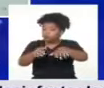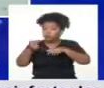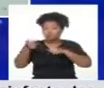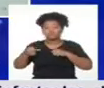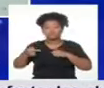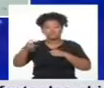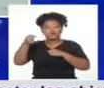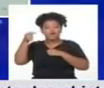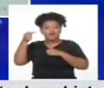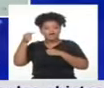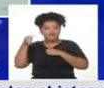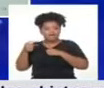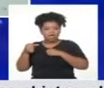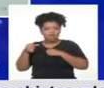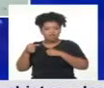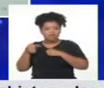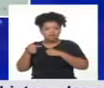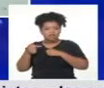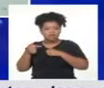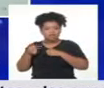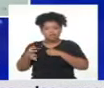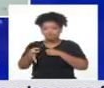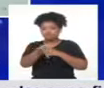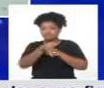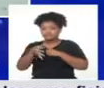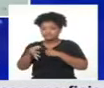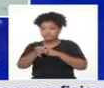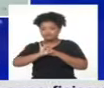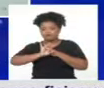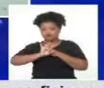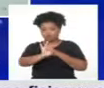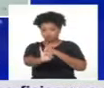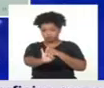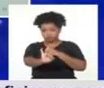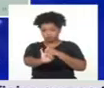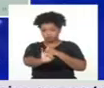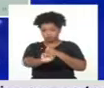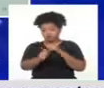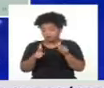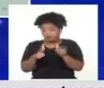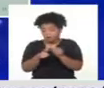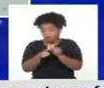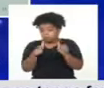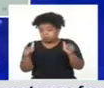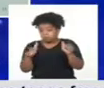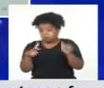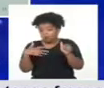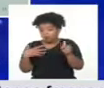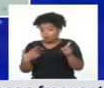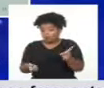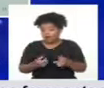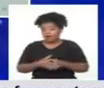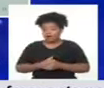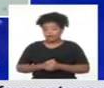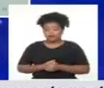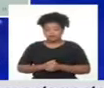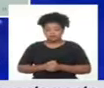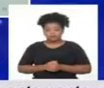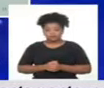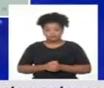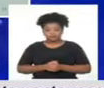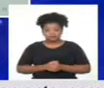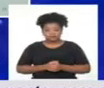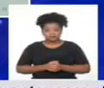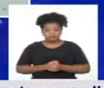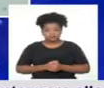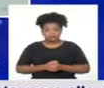diagnostica casos de 7 de sus 8 municipios. El mayor número es Jatibonico, 17. Le